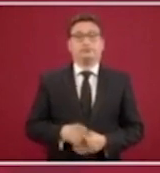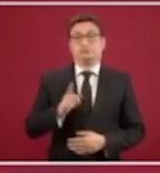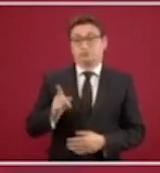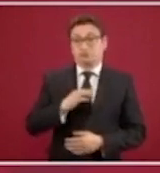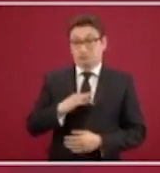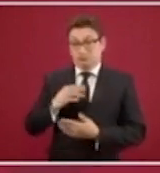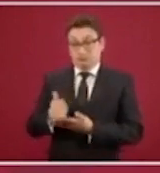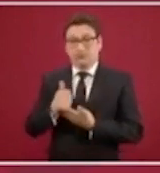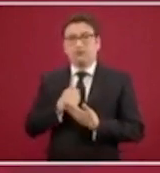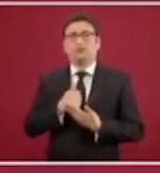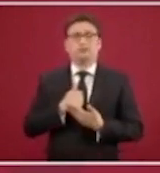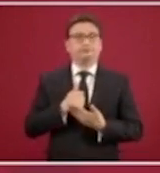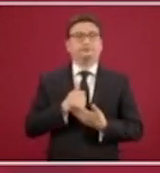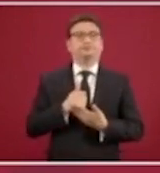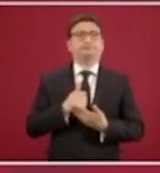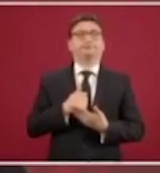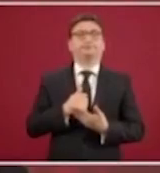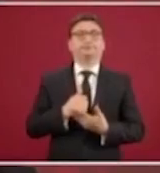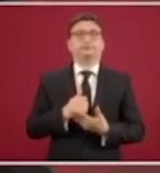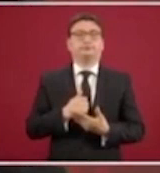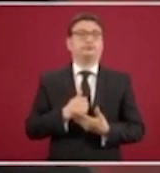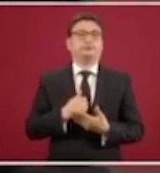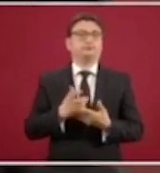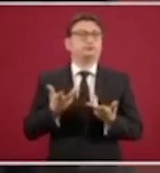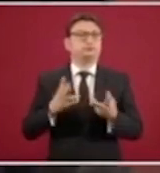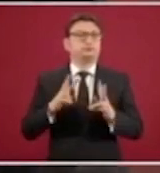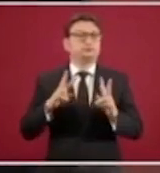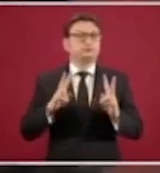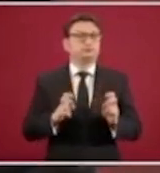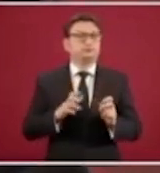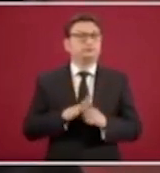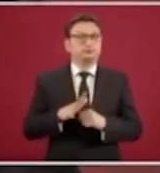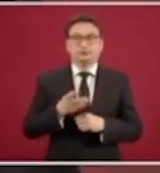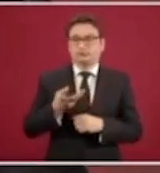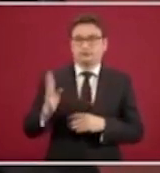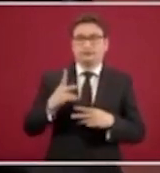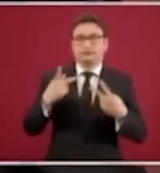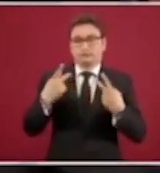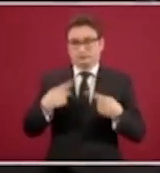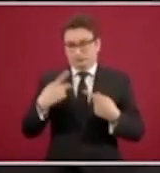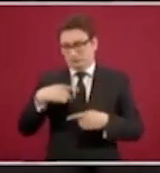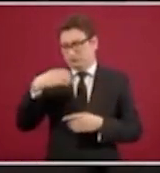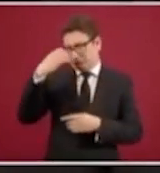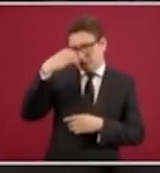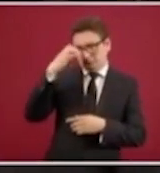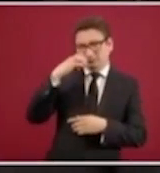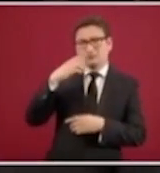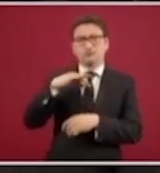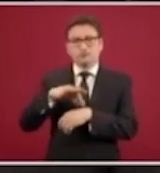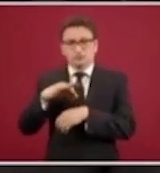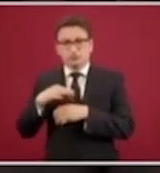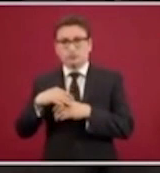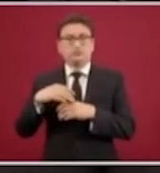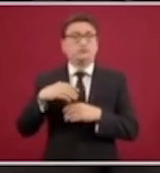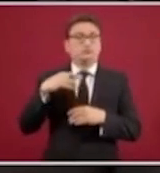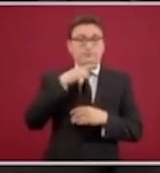ayudarnos precisamente con especialistas de terapia intensiva.